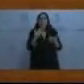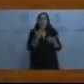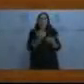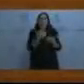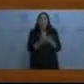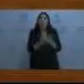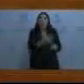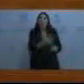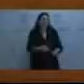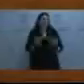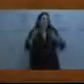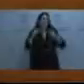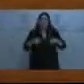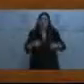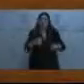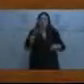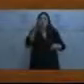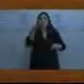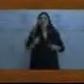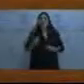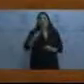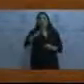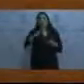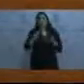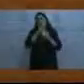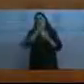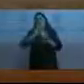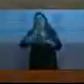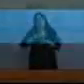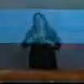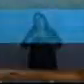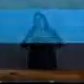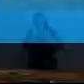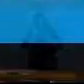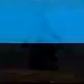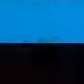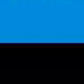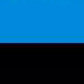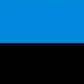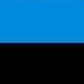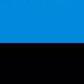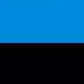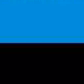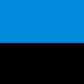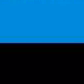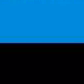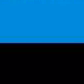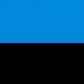grandeza del Partido Popular al resolverlos. Gracias, señor Suárez.